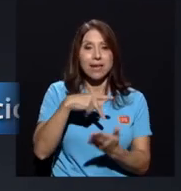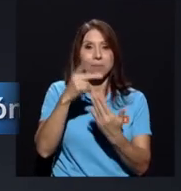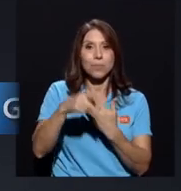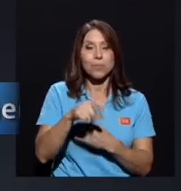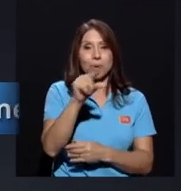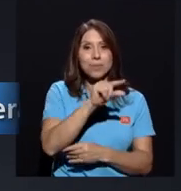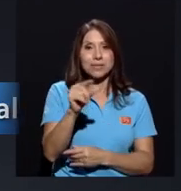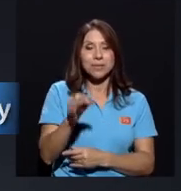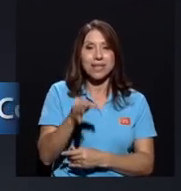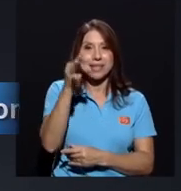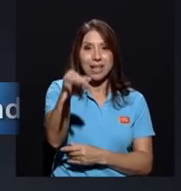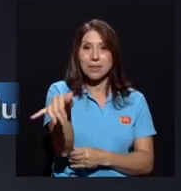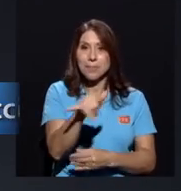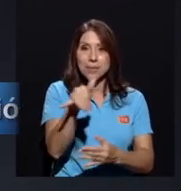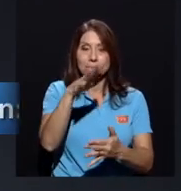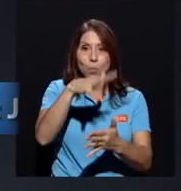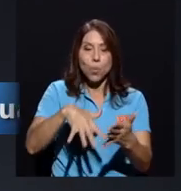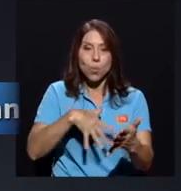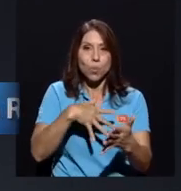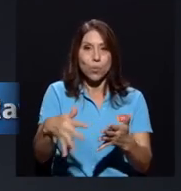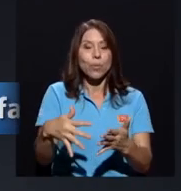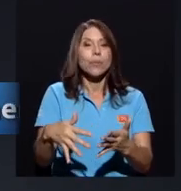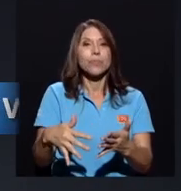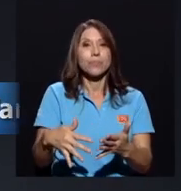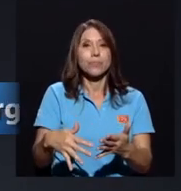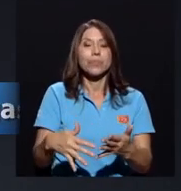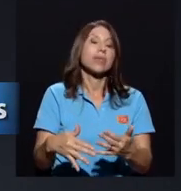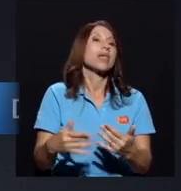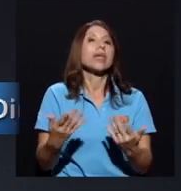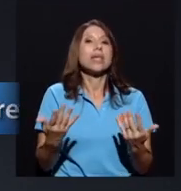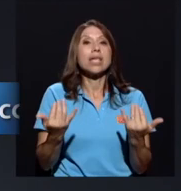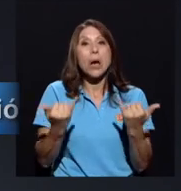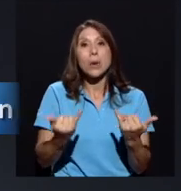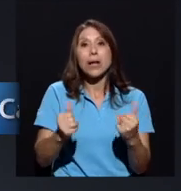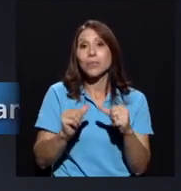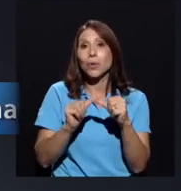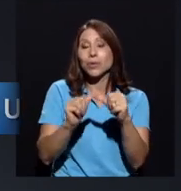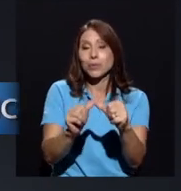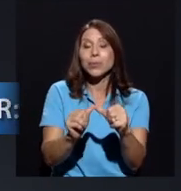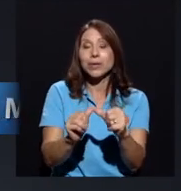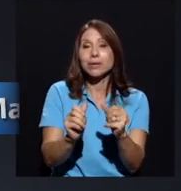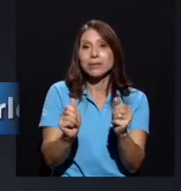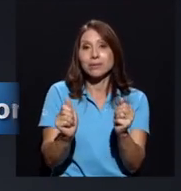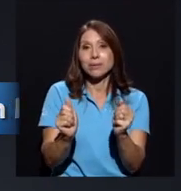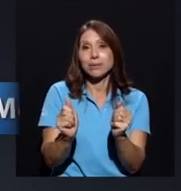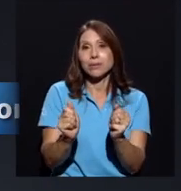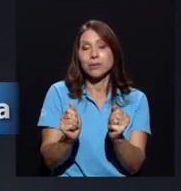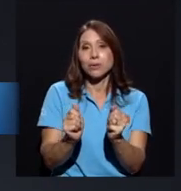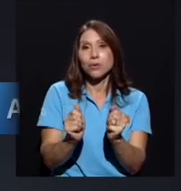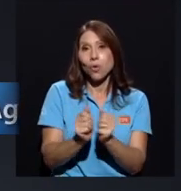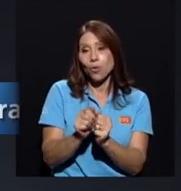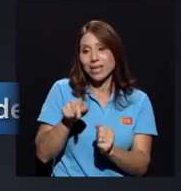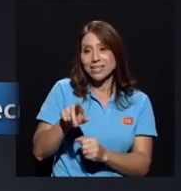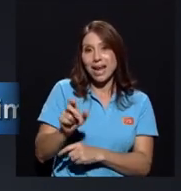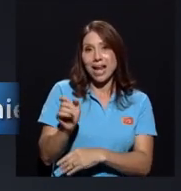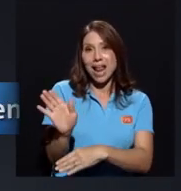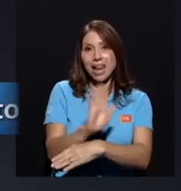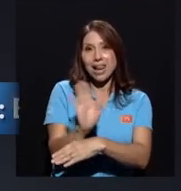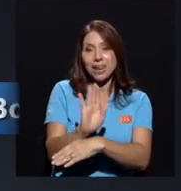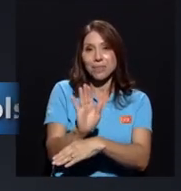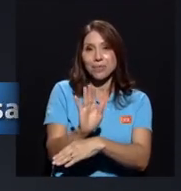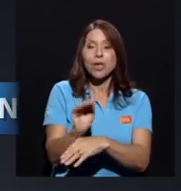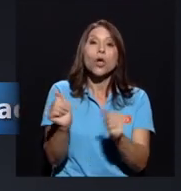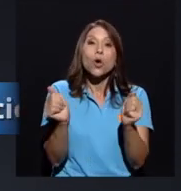en los mismos tiempos y circunstancias nos acompañen y quédense en este canal donde